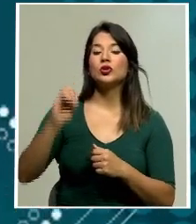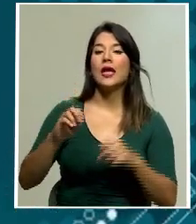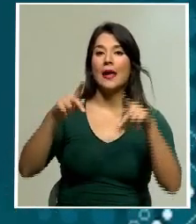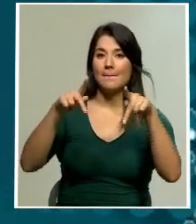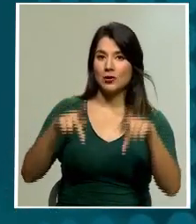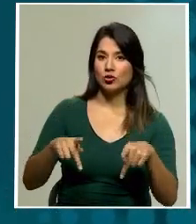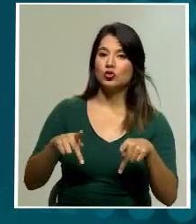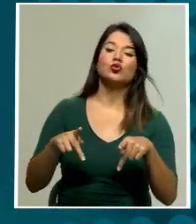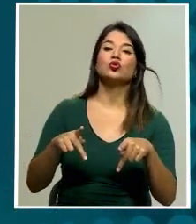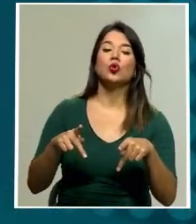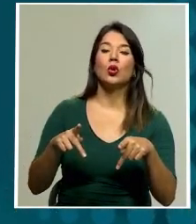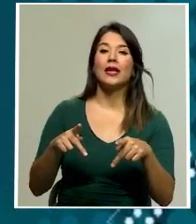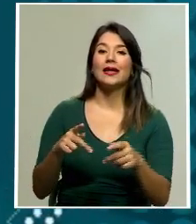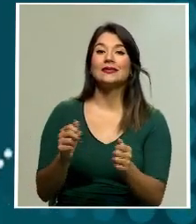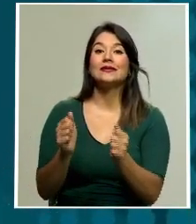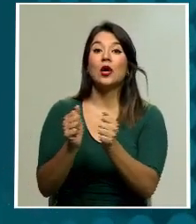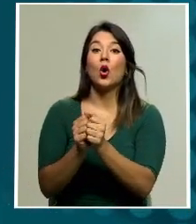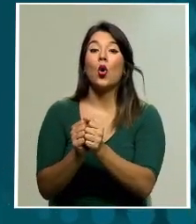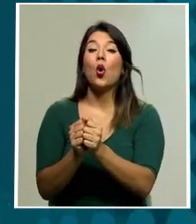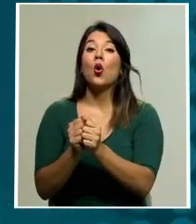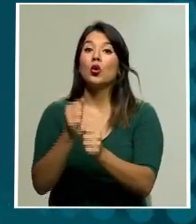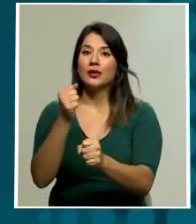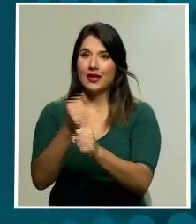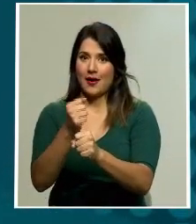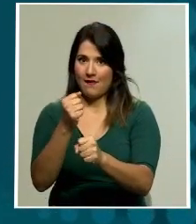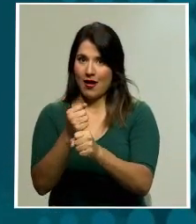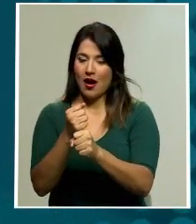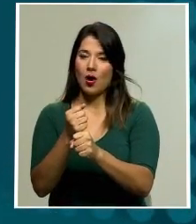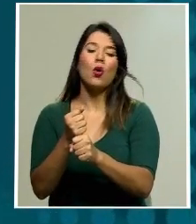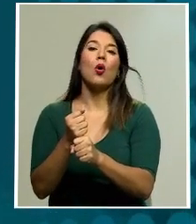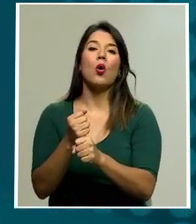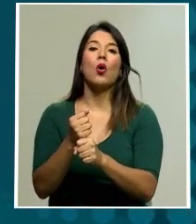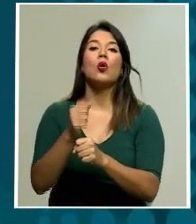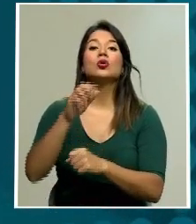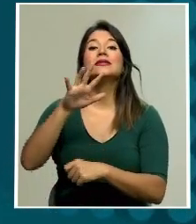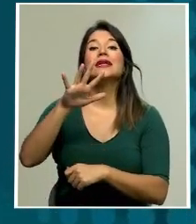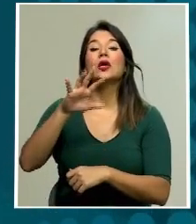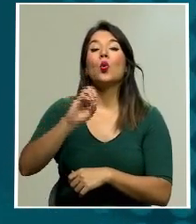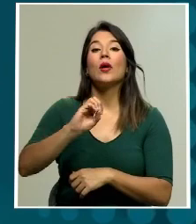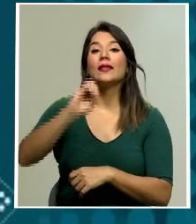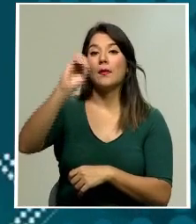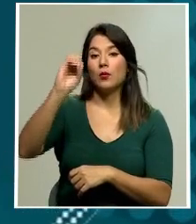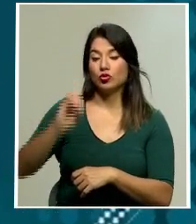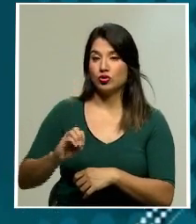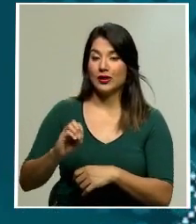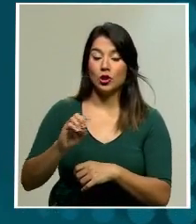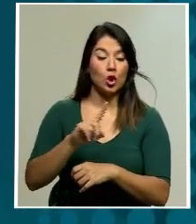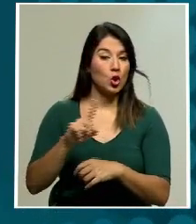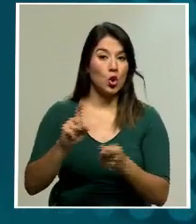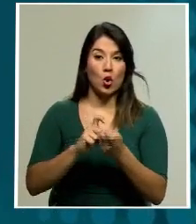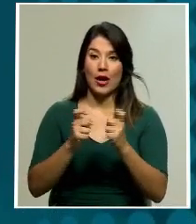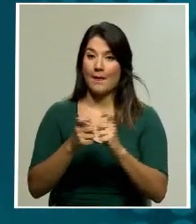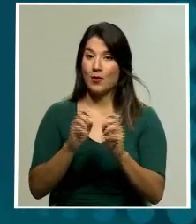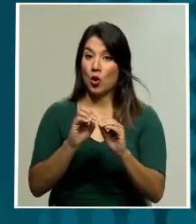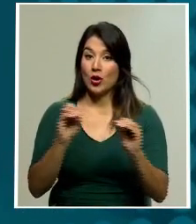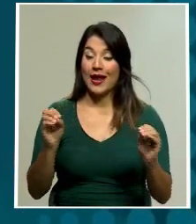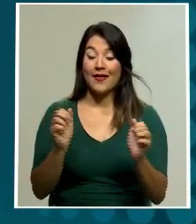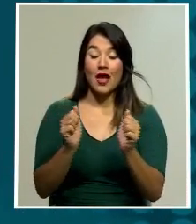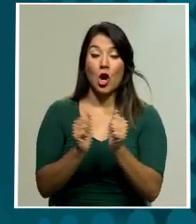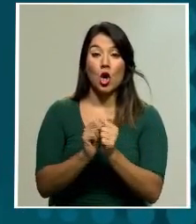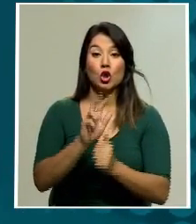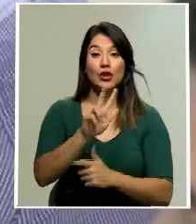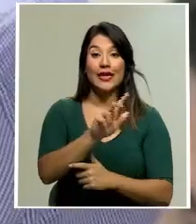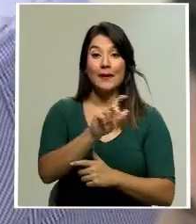ocupados respecto a la población en edad de trabajar fue de un 50%, sin variación con respecto al trimestre móvil del